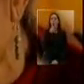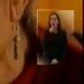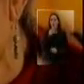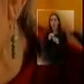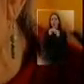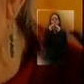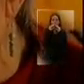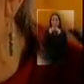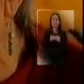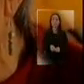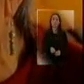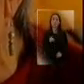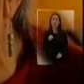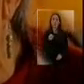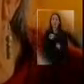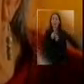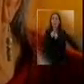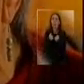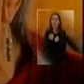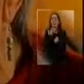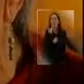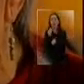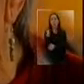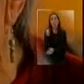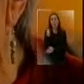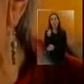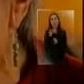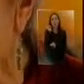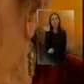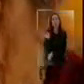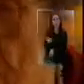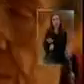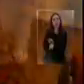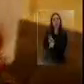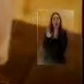sándwich. Claro. Sería bueno que ese sándwich lo comiera a las 9, a la hora del